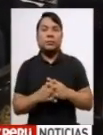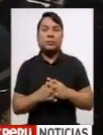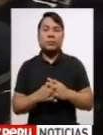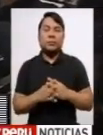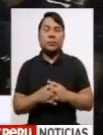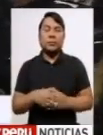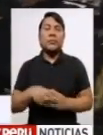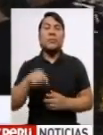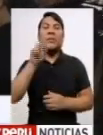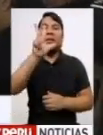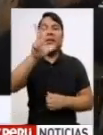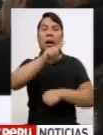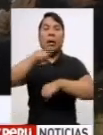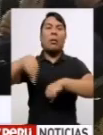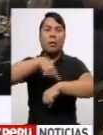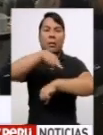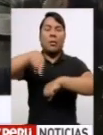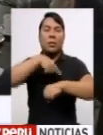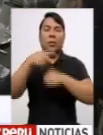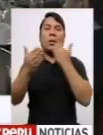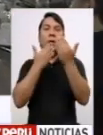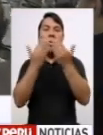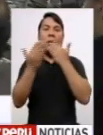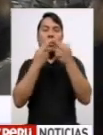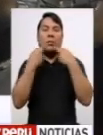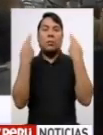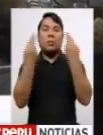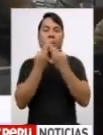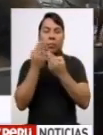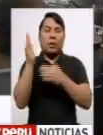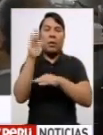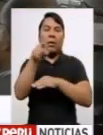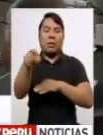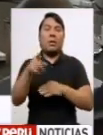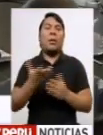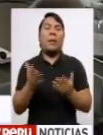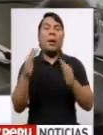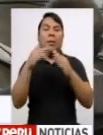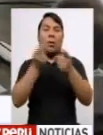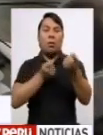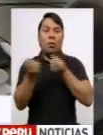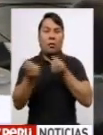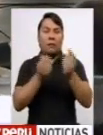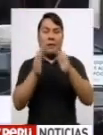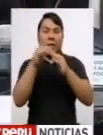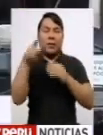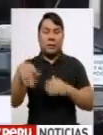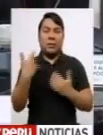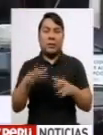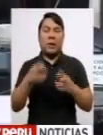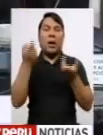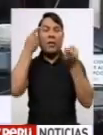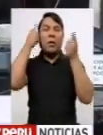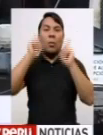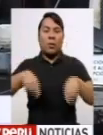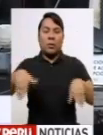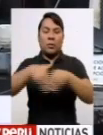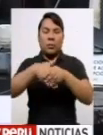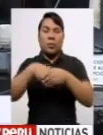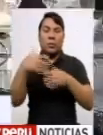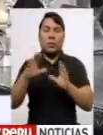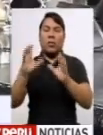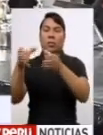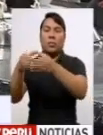Fueron más de 3 horas de discusión en Palacio de Gobierno. La sesión 116 del Acuerdo Nacional se realizó con la presencia de